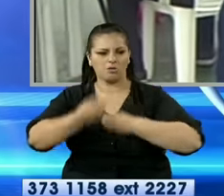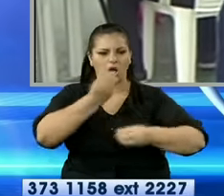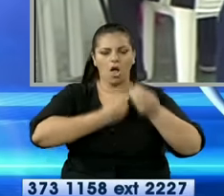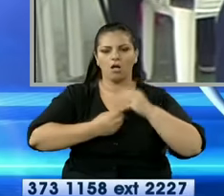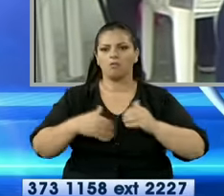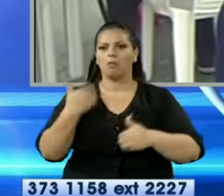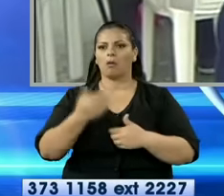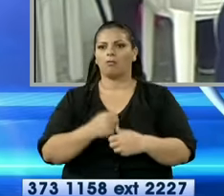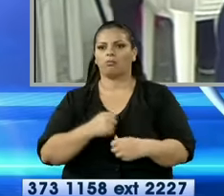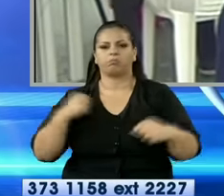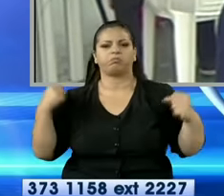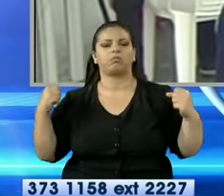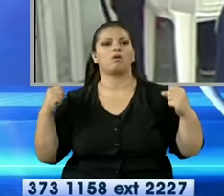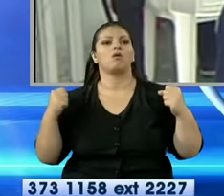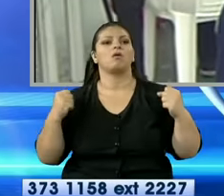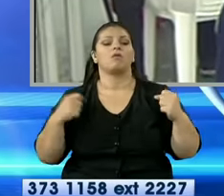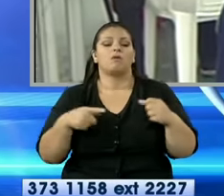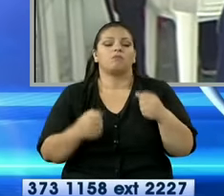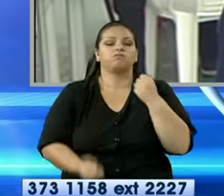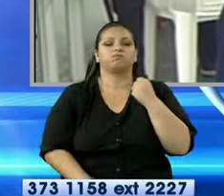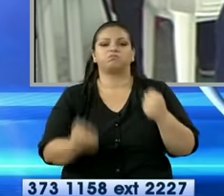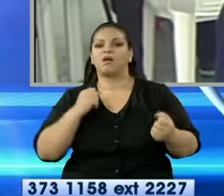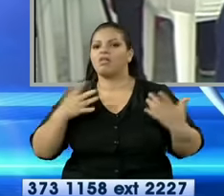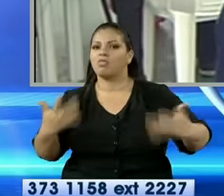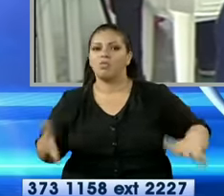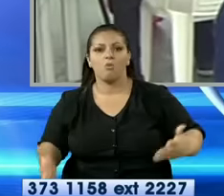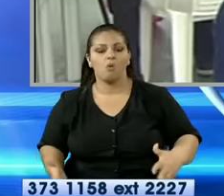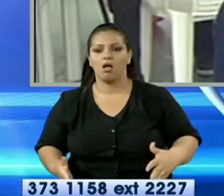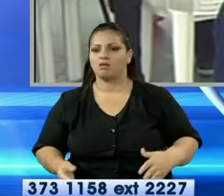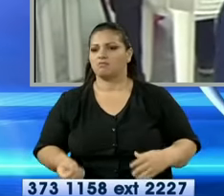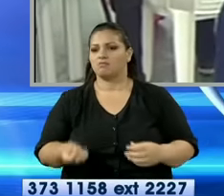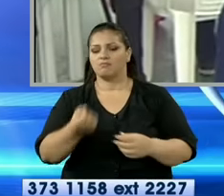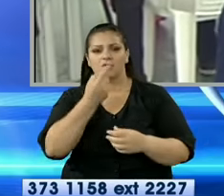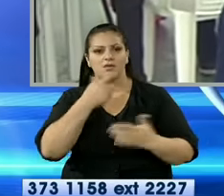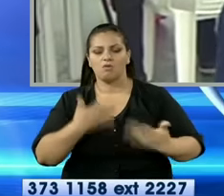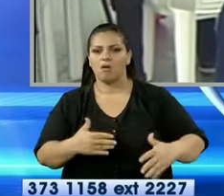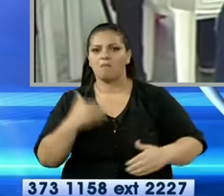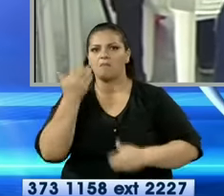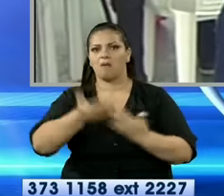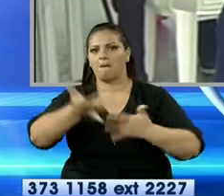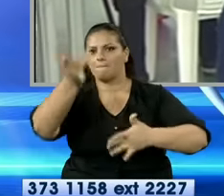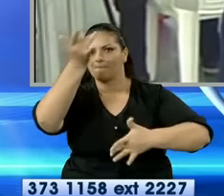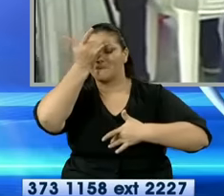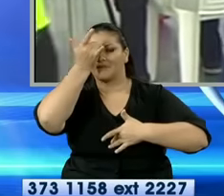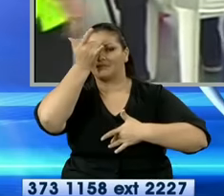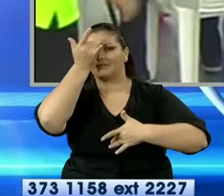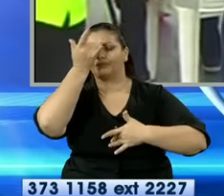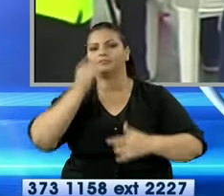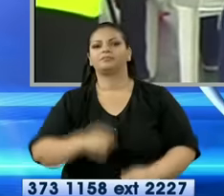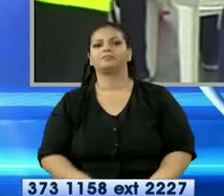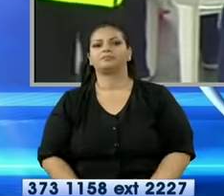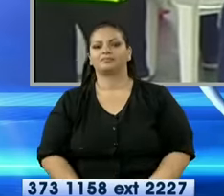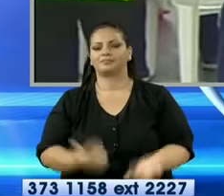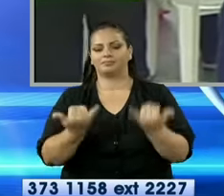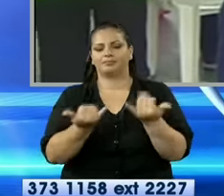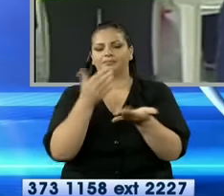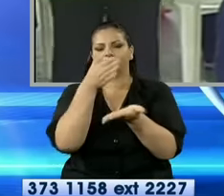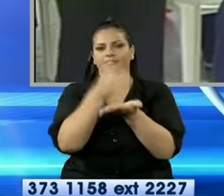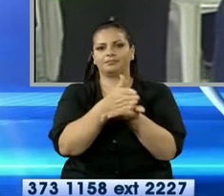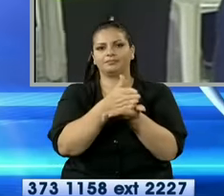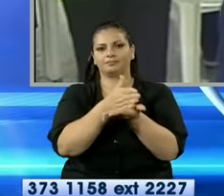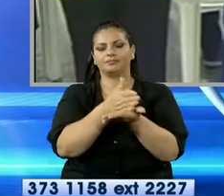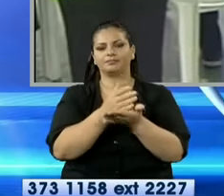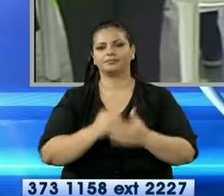dañina. Un abrazo, querido Enrique. Más claro adelante sí. Volveremos a conversar contigo. Ahora tenemos que irnos a un corte comercial.